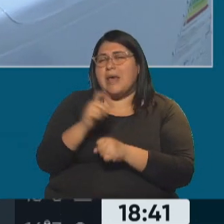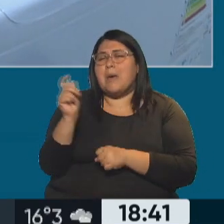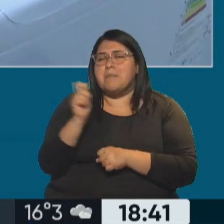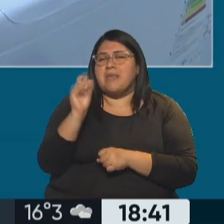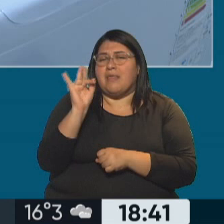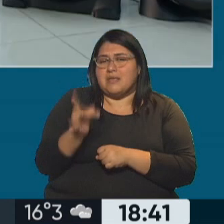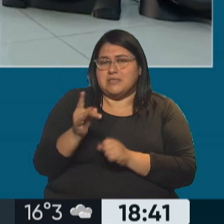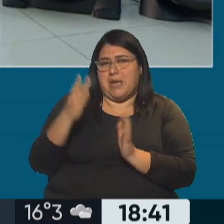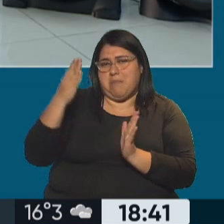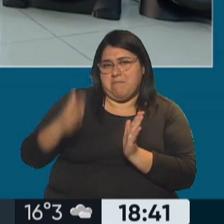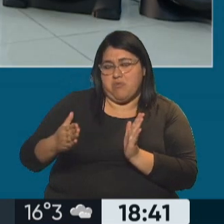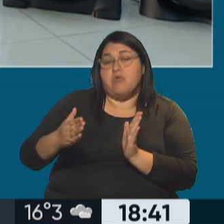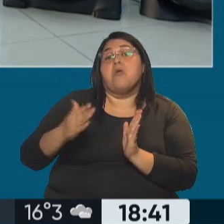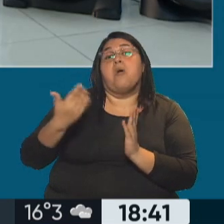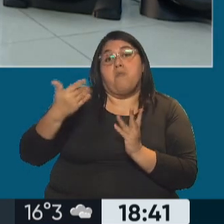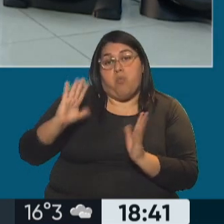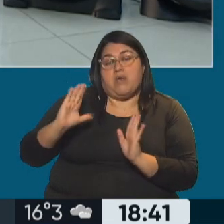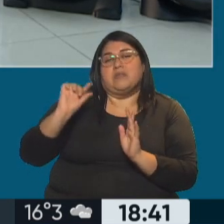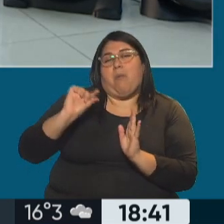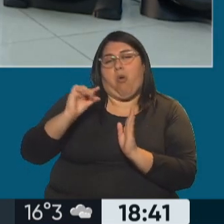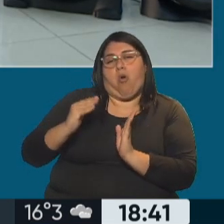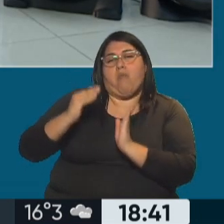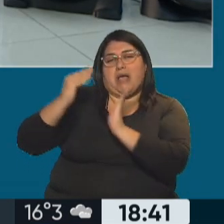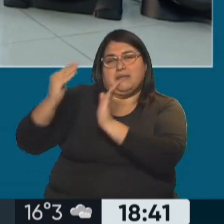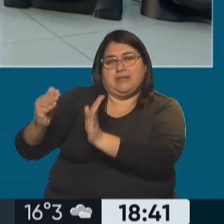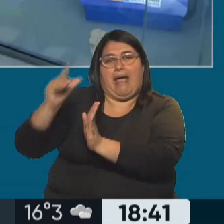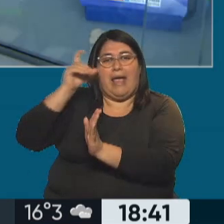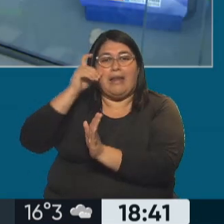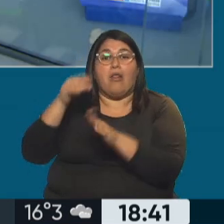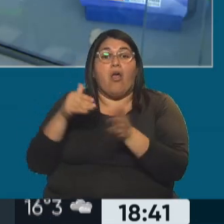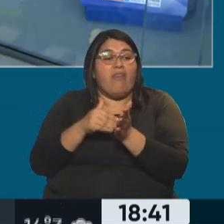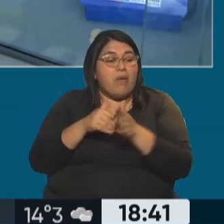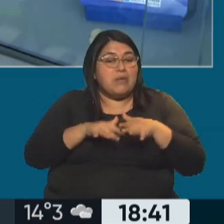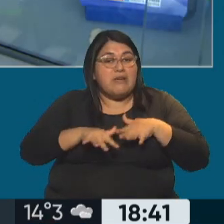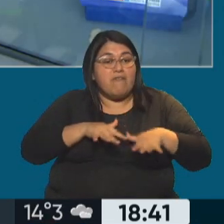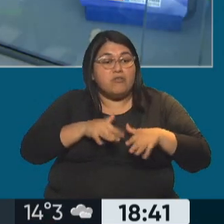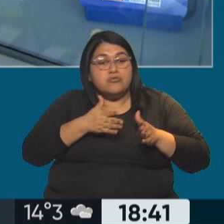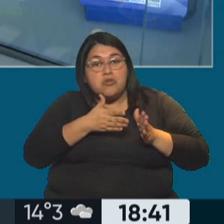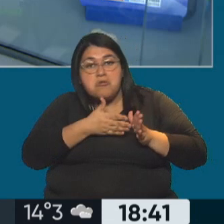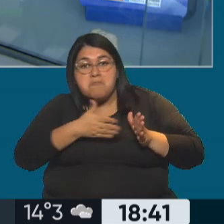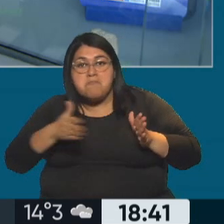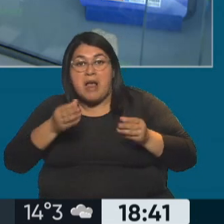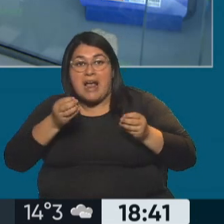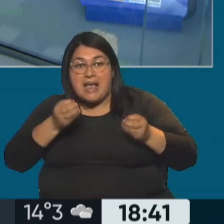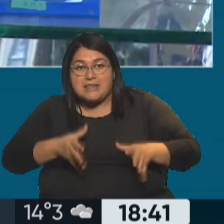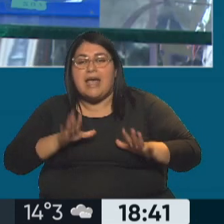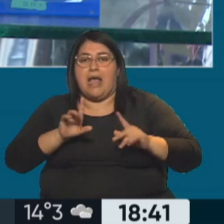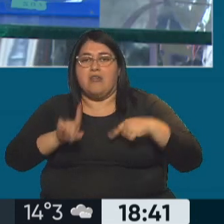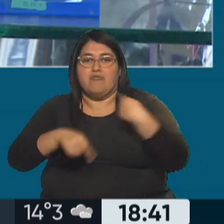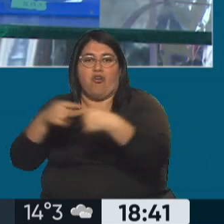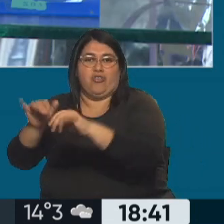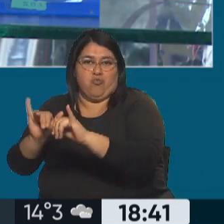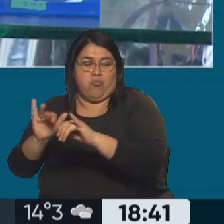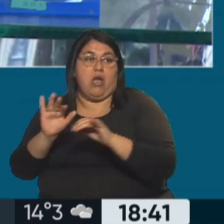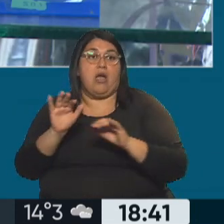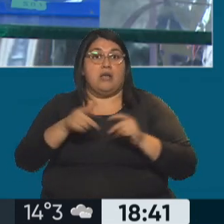ser prorrogable hasta el mes de enero, ¿sí? Según cómo venga funcionando la medida, si efectivamente, digamos, tiene impacto